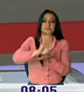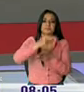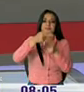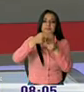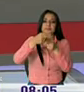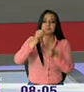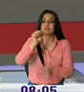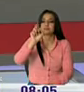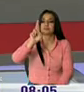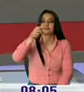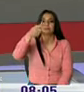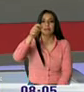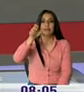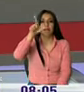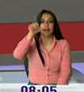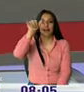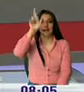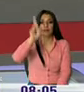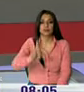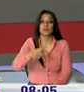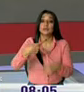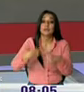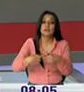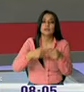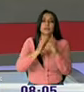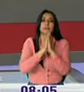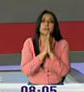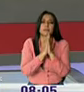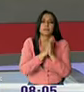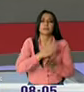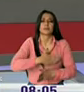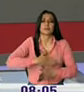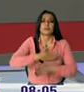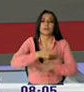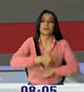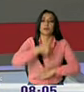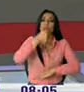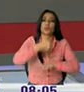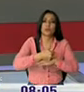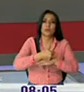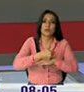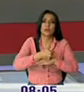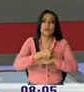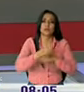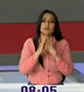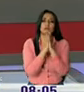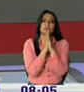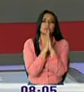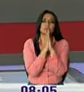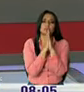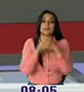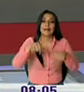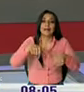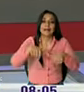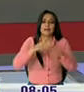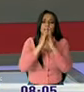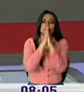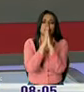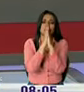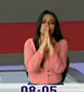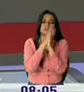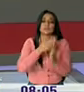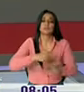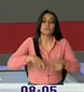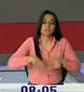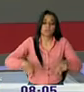la ciudad de Quito, solicitan encarecidamente a las autoridades, así vinieron acá a nuestra redacción, reparar las